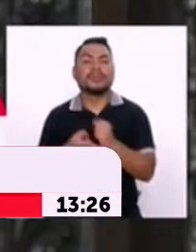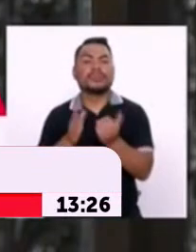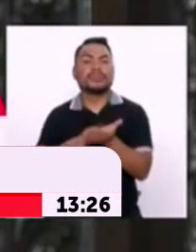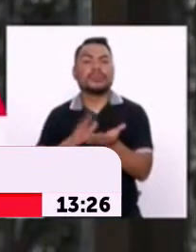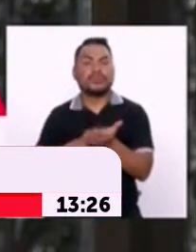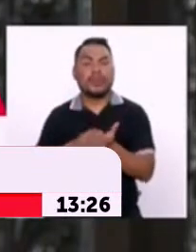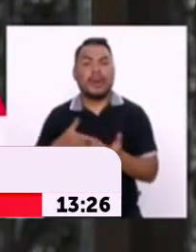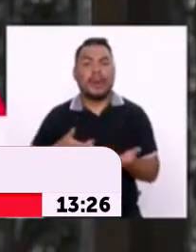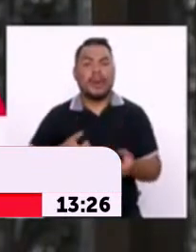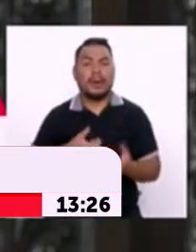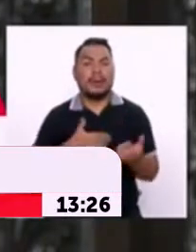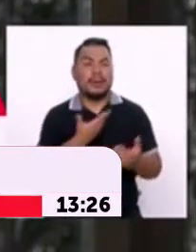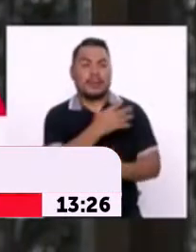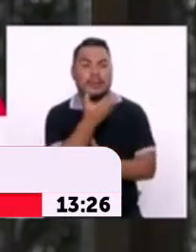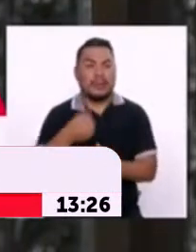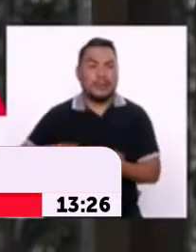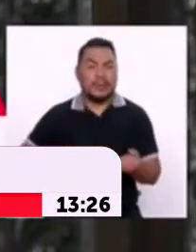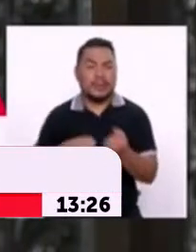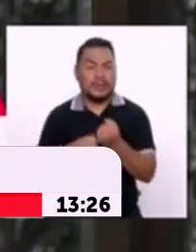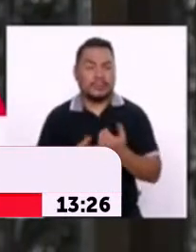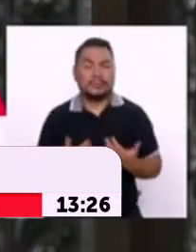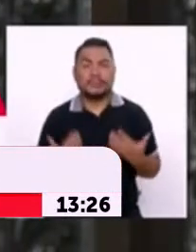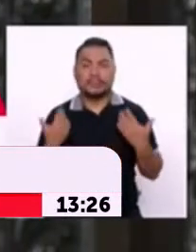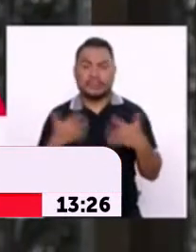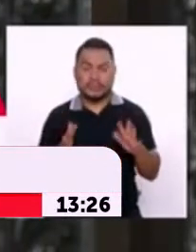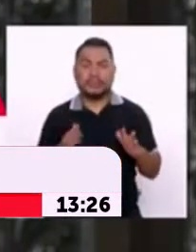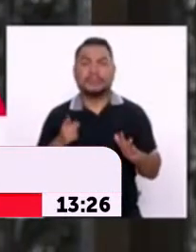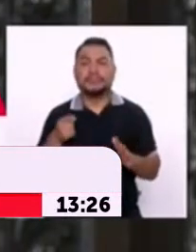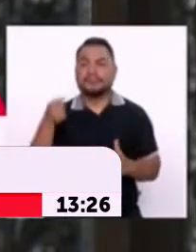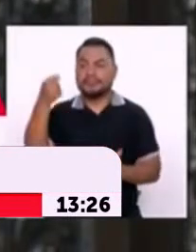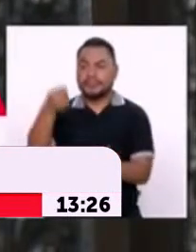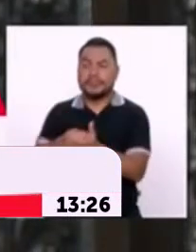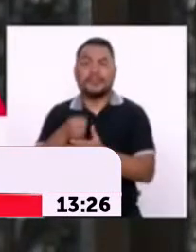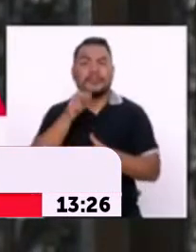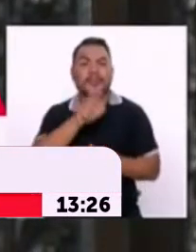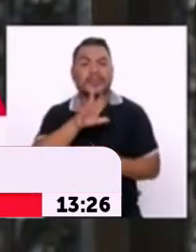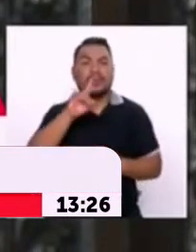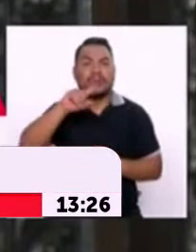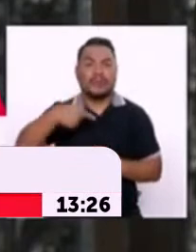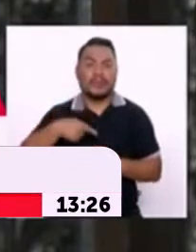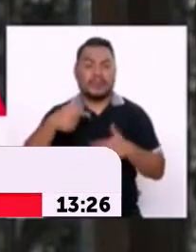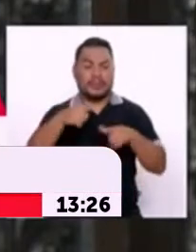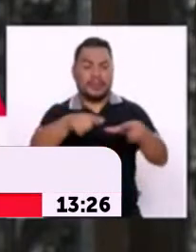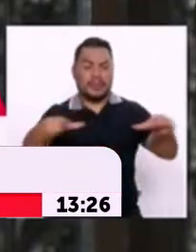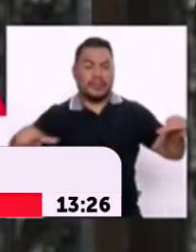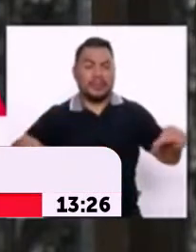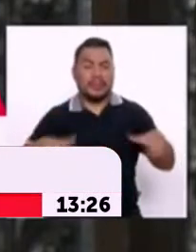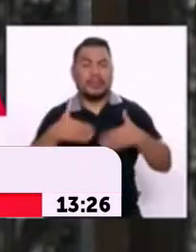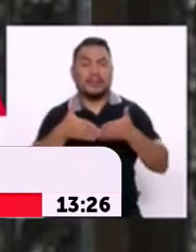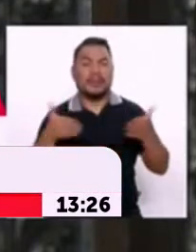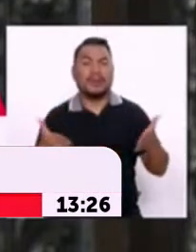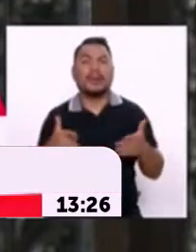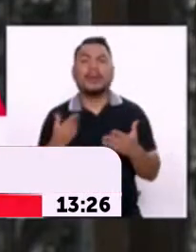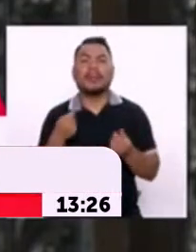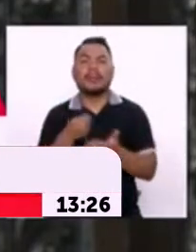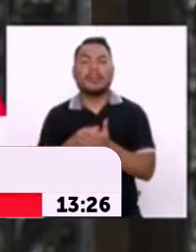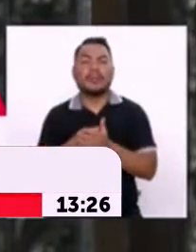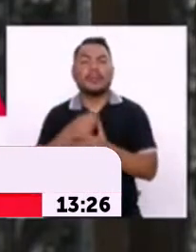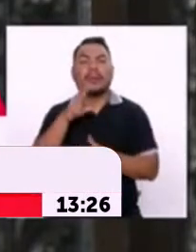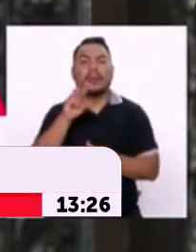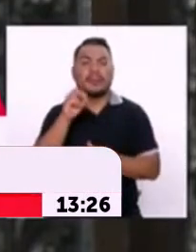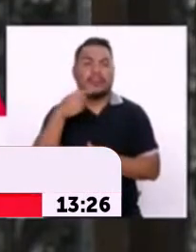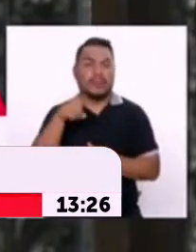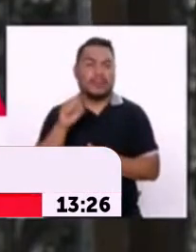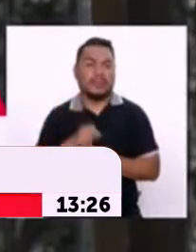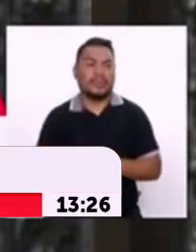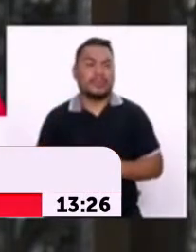seguro agrícola catastrófico, se han indemnizado 38.000 hectáreas de terrenos por un valor de 30